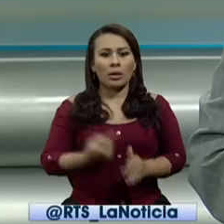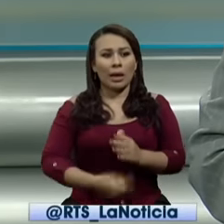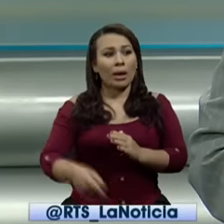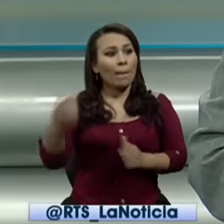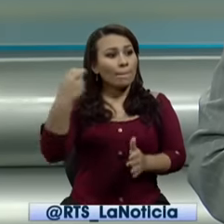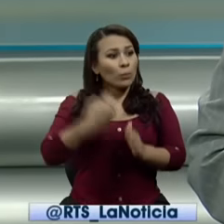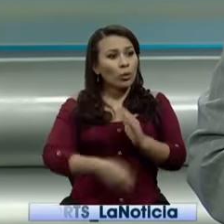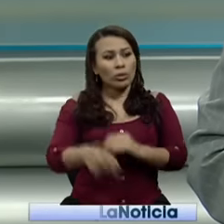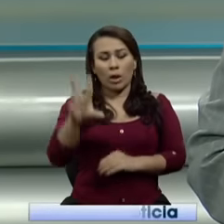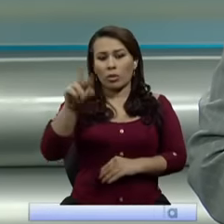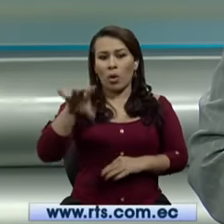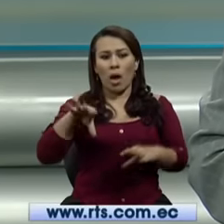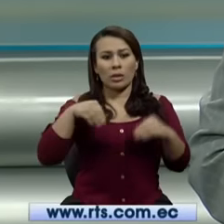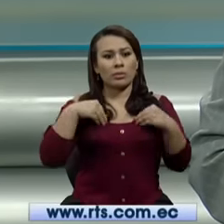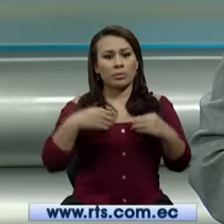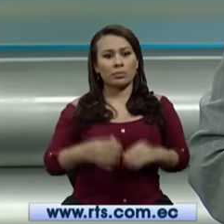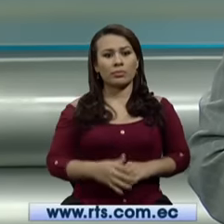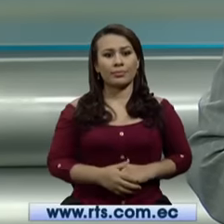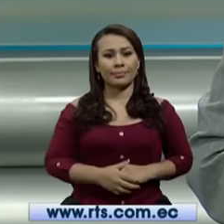dichas